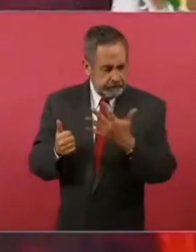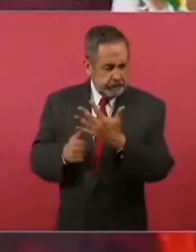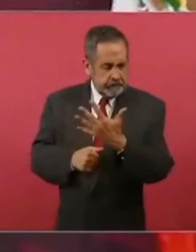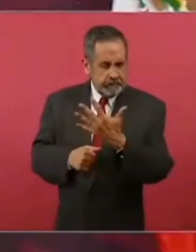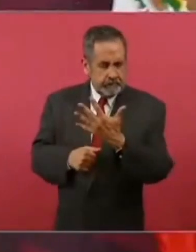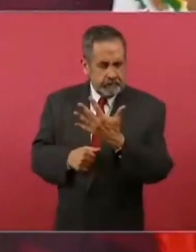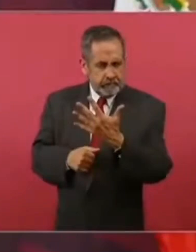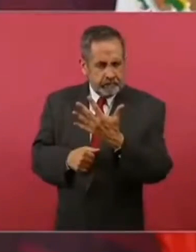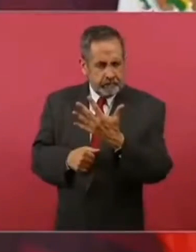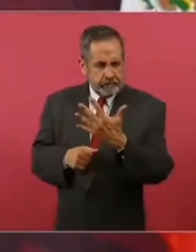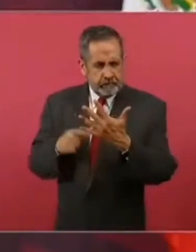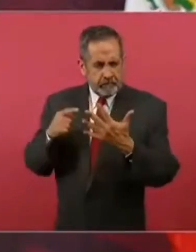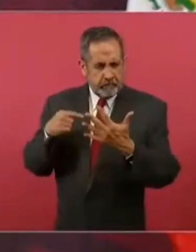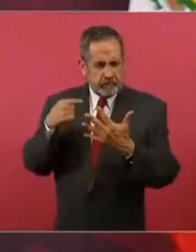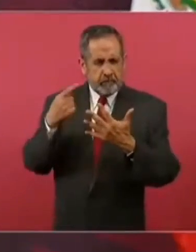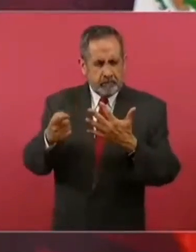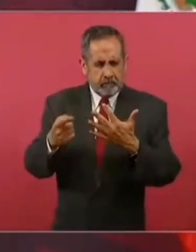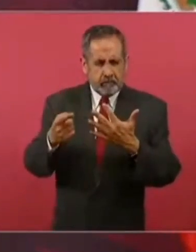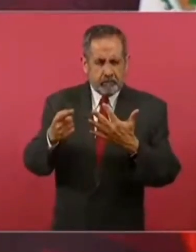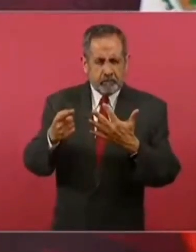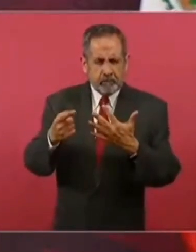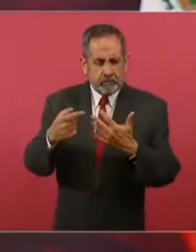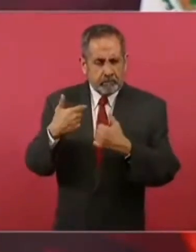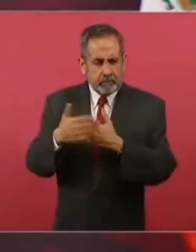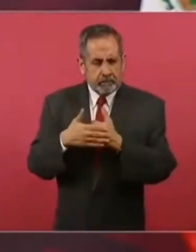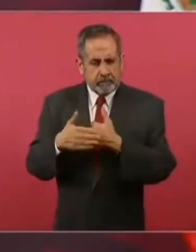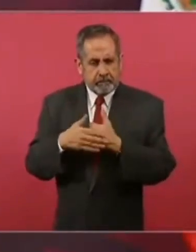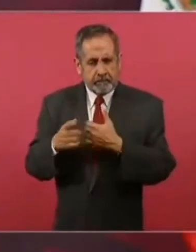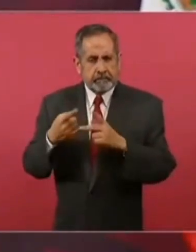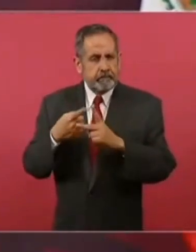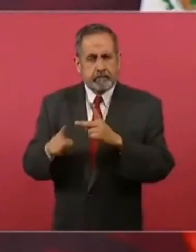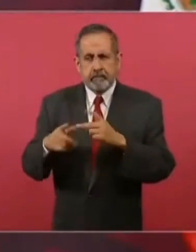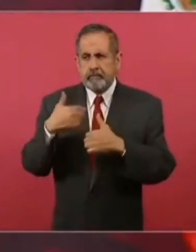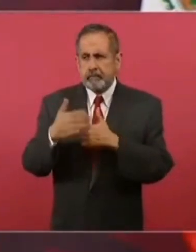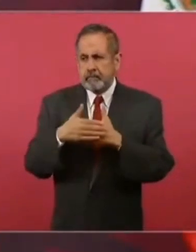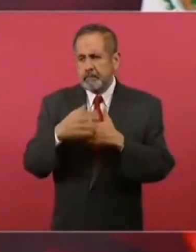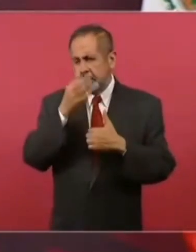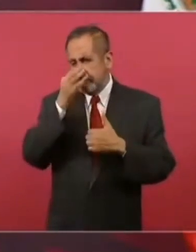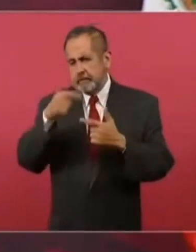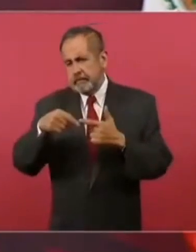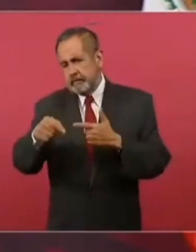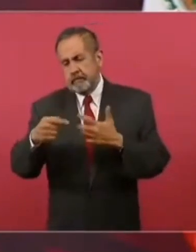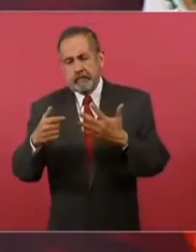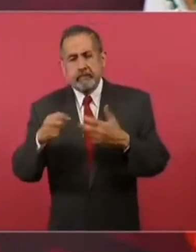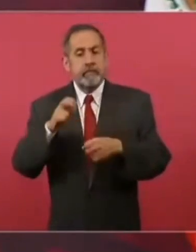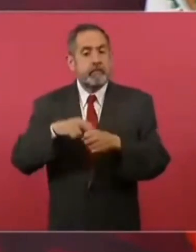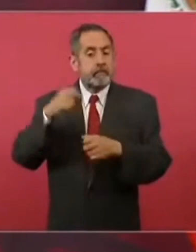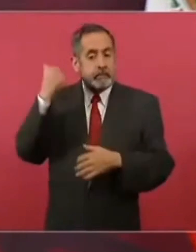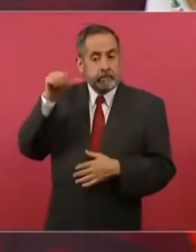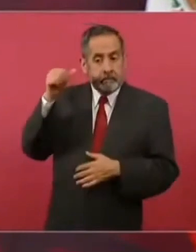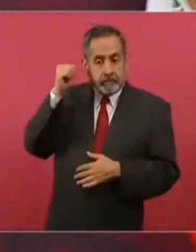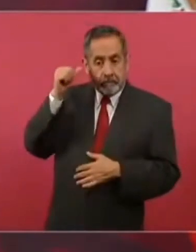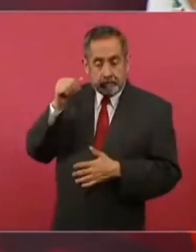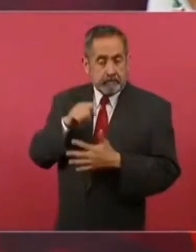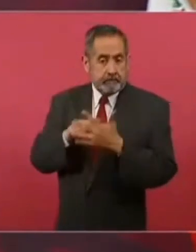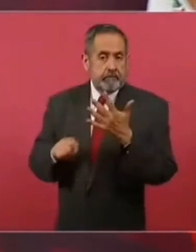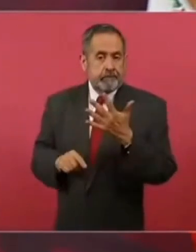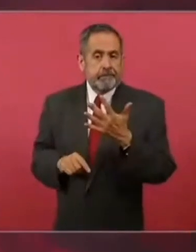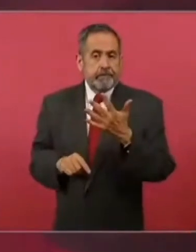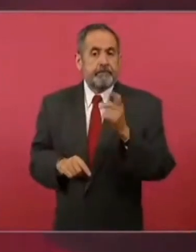6, 5 hasta ahora, y uno que vamos a iniciar pronto en Acapulco.